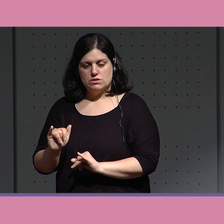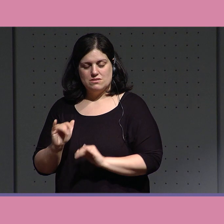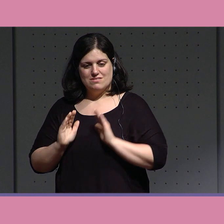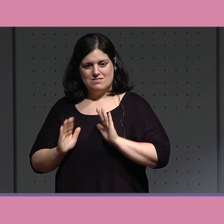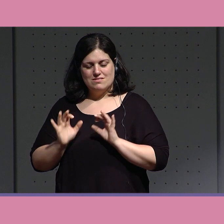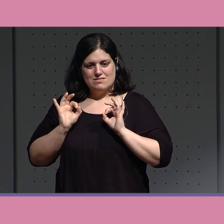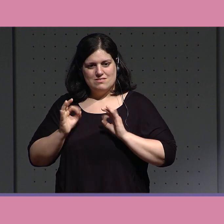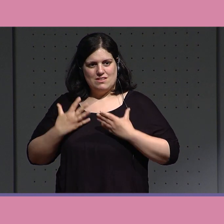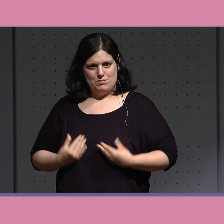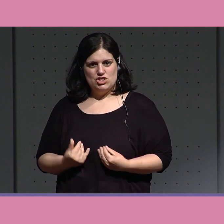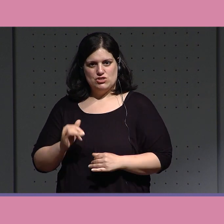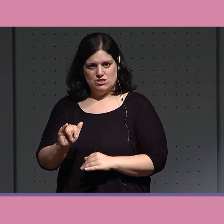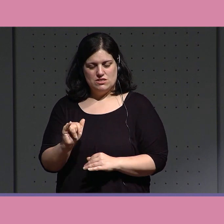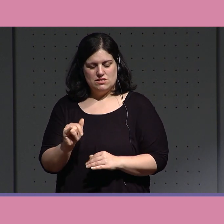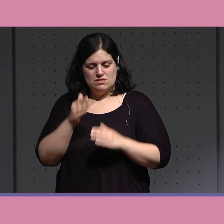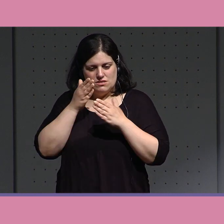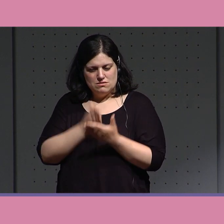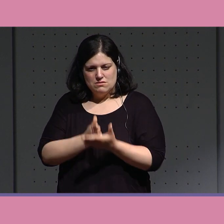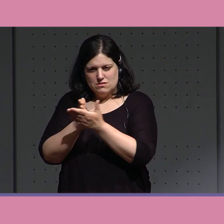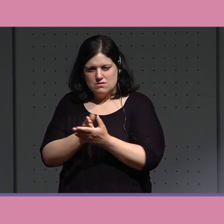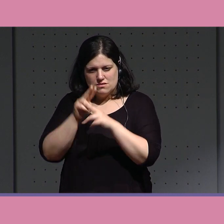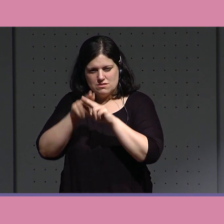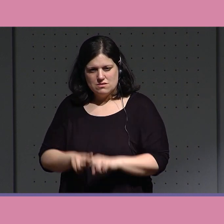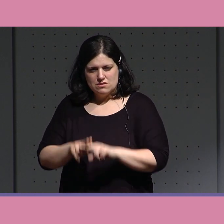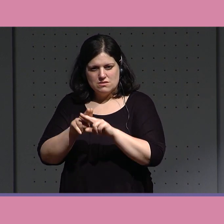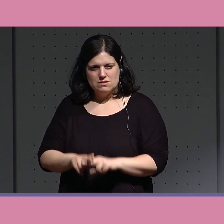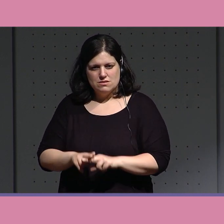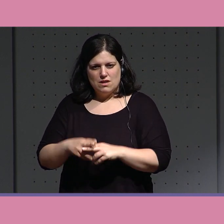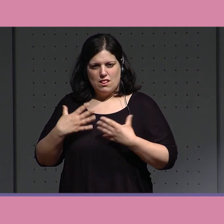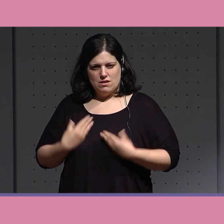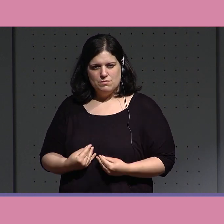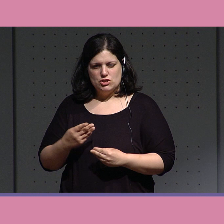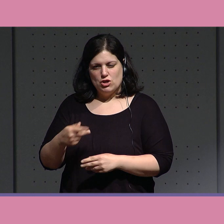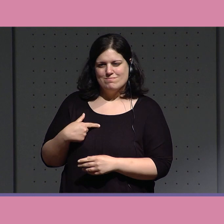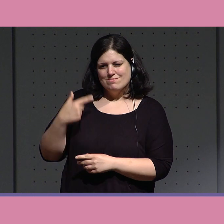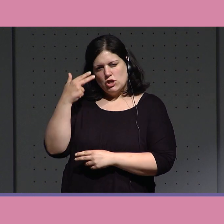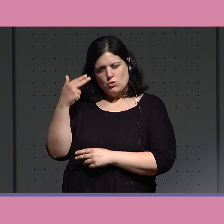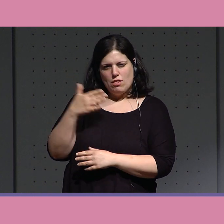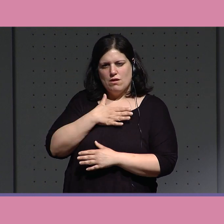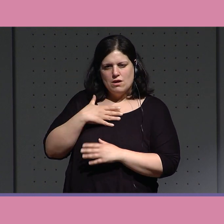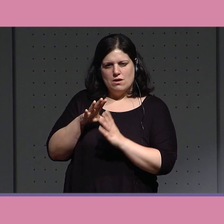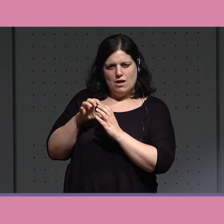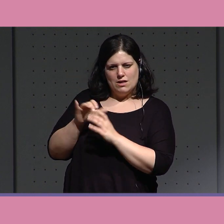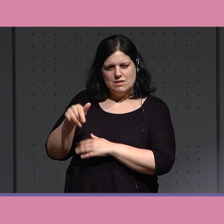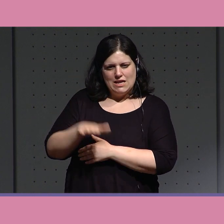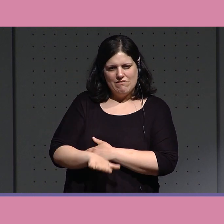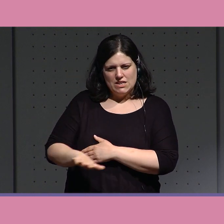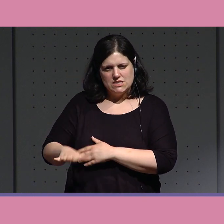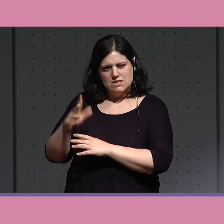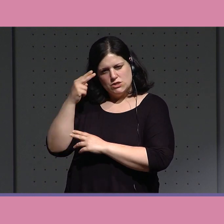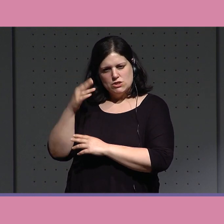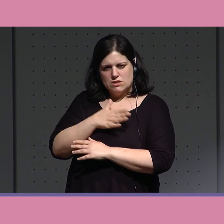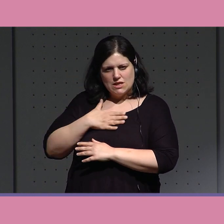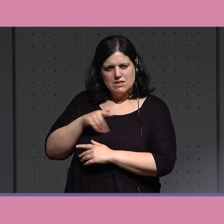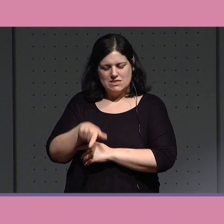hacer fundamentalmente en depresión, también ensayos en depresión y en ideas de suicidio infantiles. Pero es verdad que uno de los sistemas que